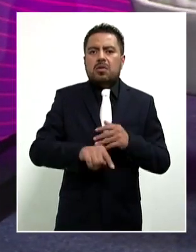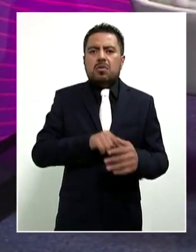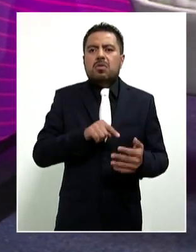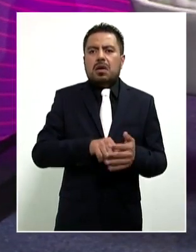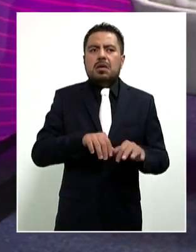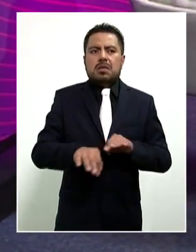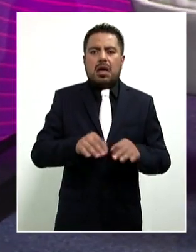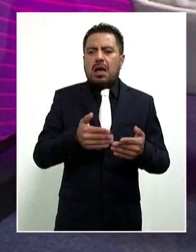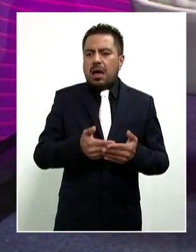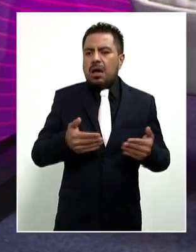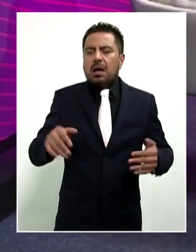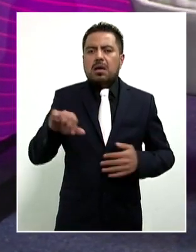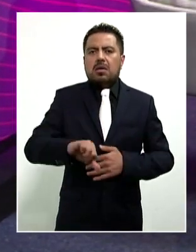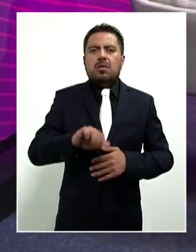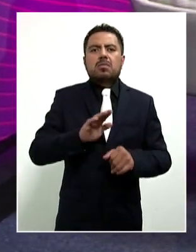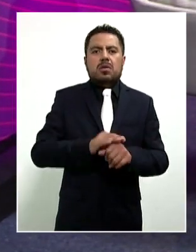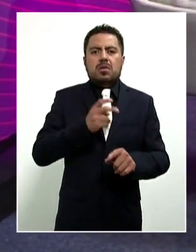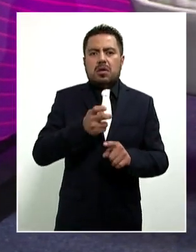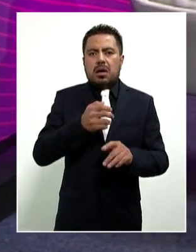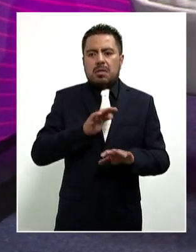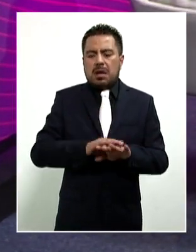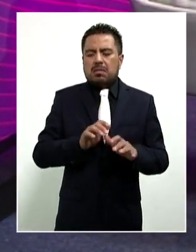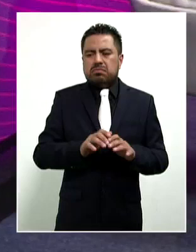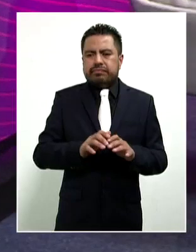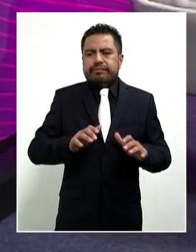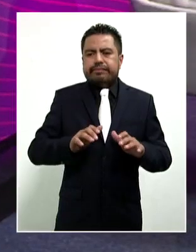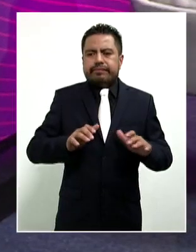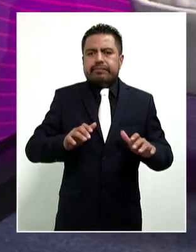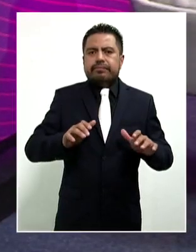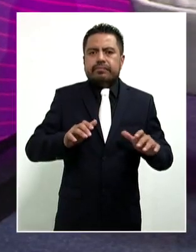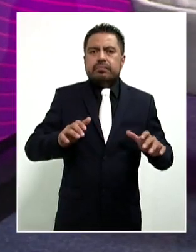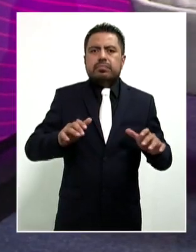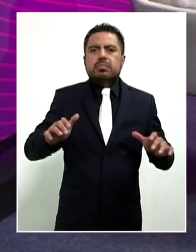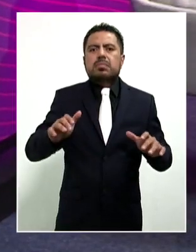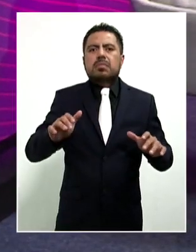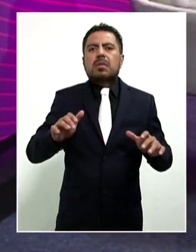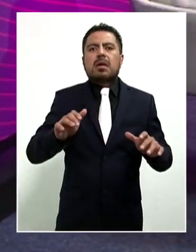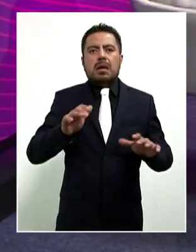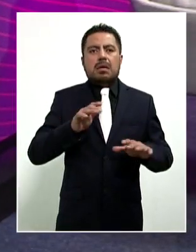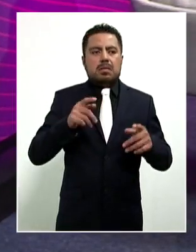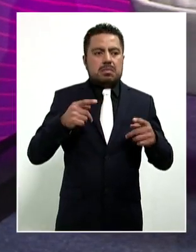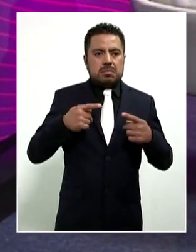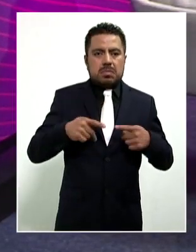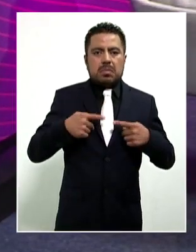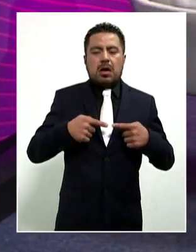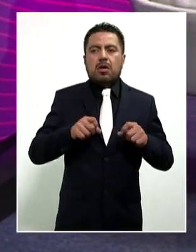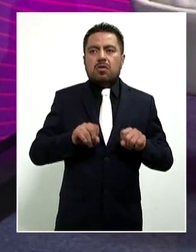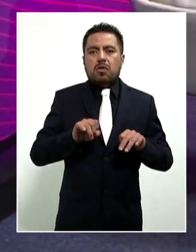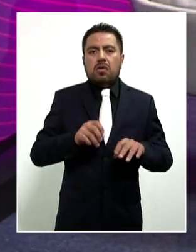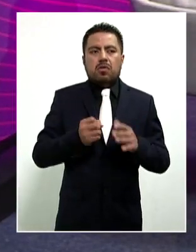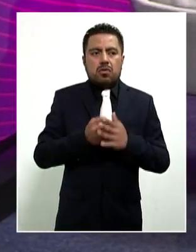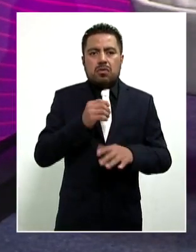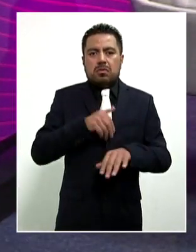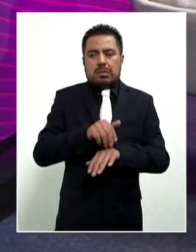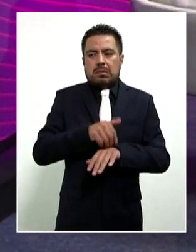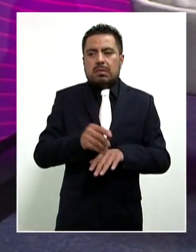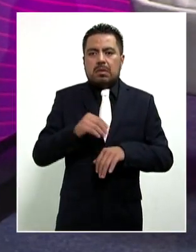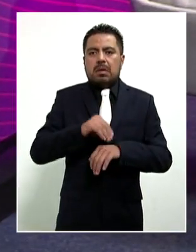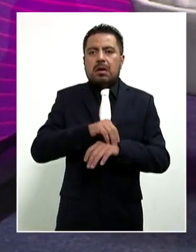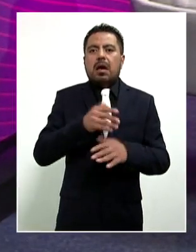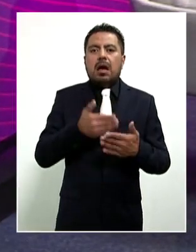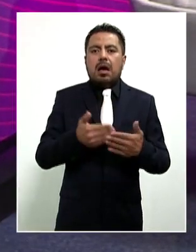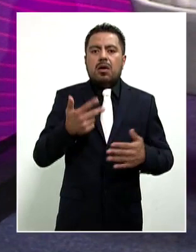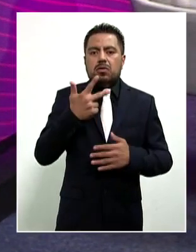estamos trabajando y, por lo tanto, hemos ampliado la plantilla, el número de oficinas, ya estamos en 8